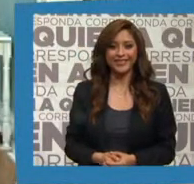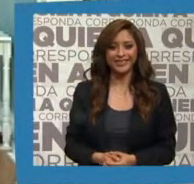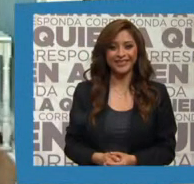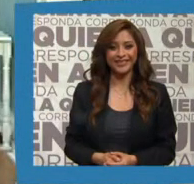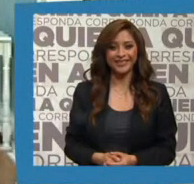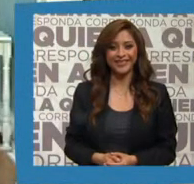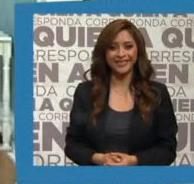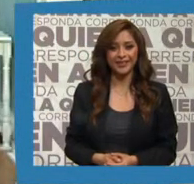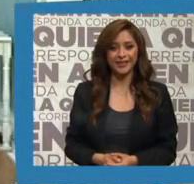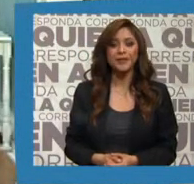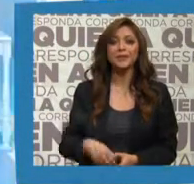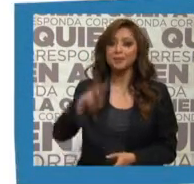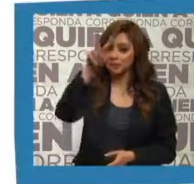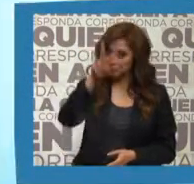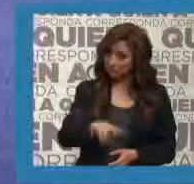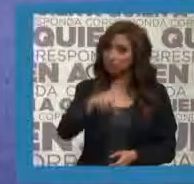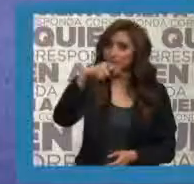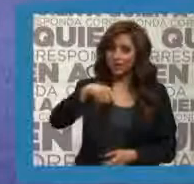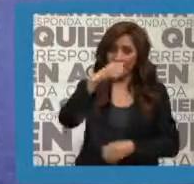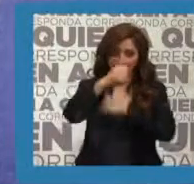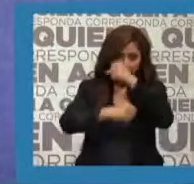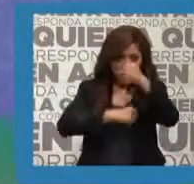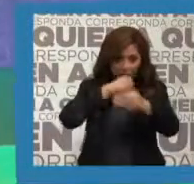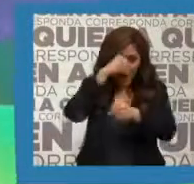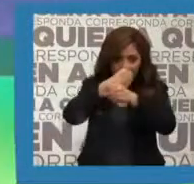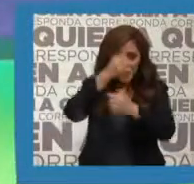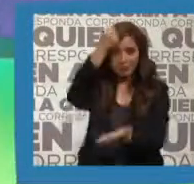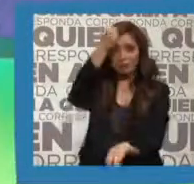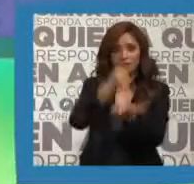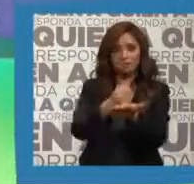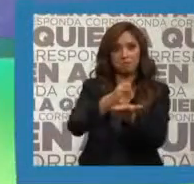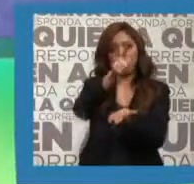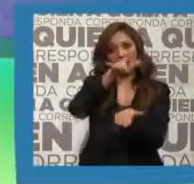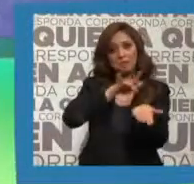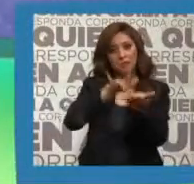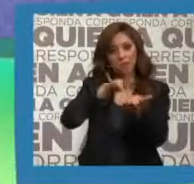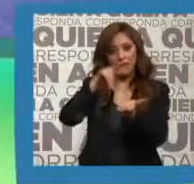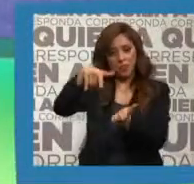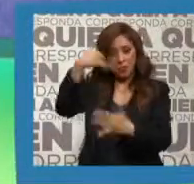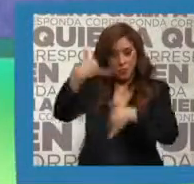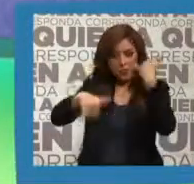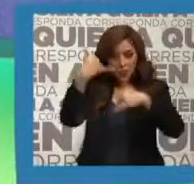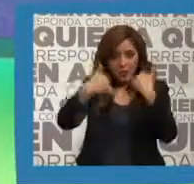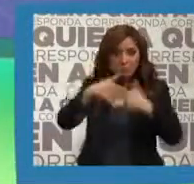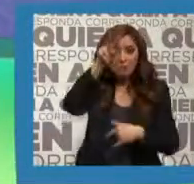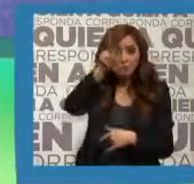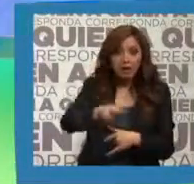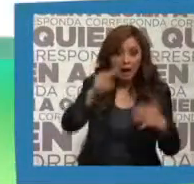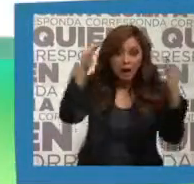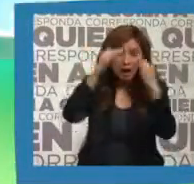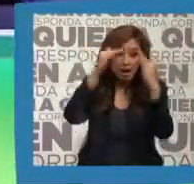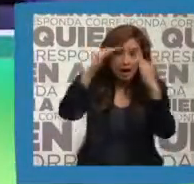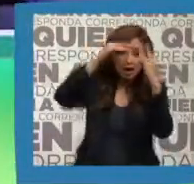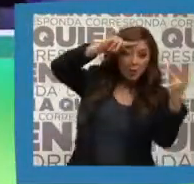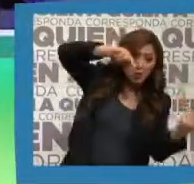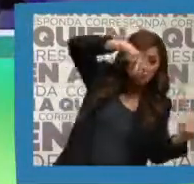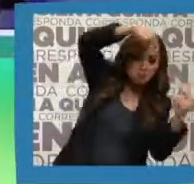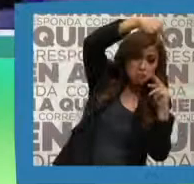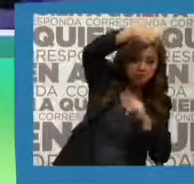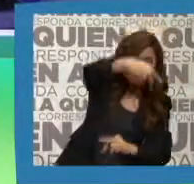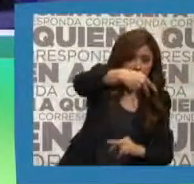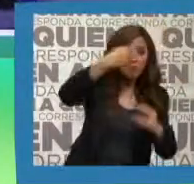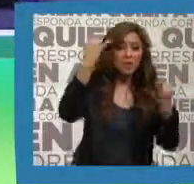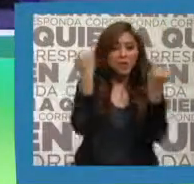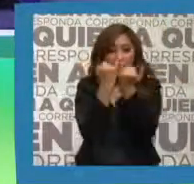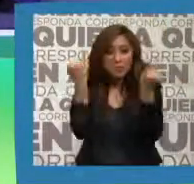La verdad es que este año se lució todo el equipo de quien corresponda con el Juguetón, y la verdad lo que hicieron de la casa inclinada, toda